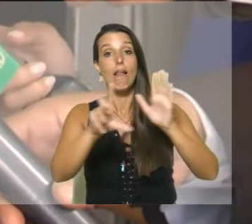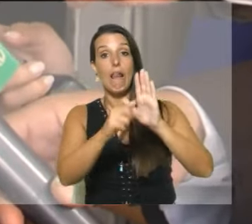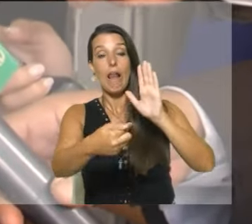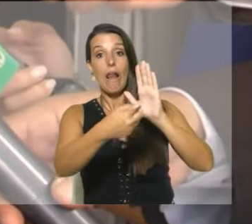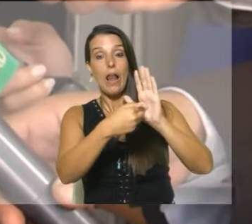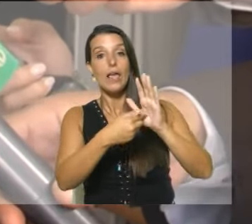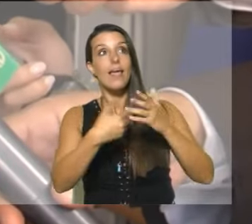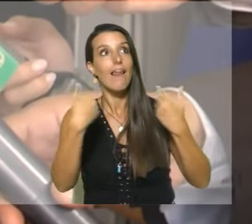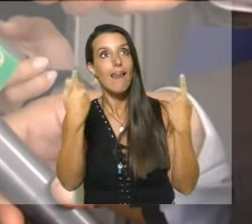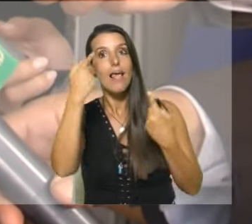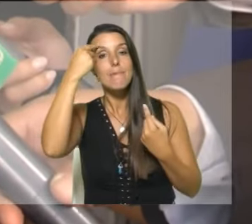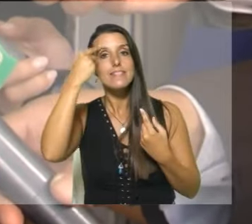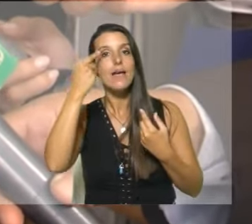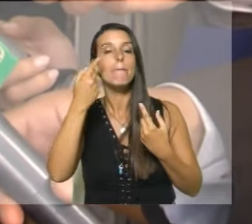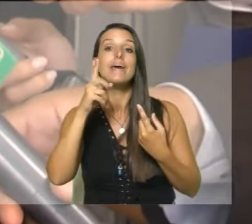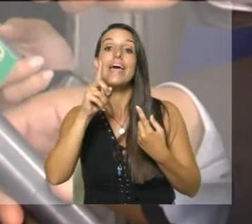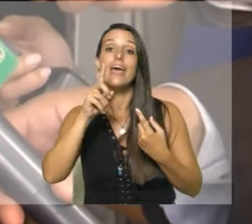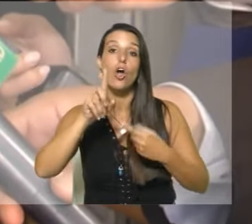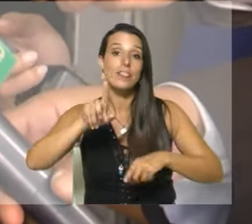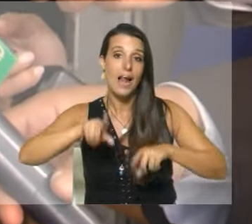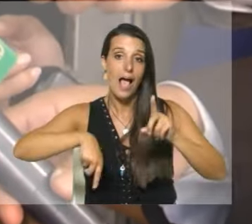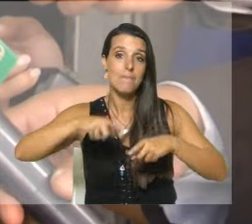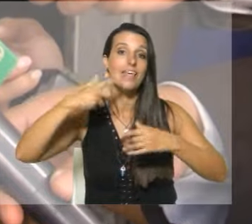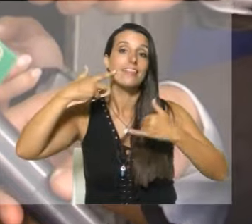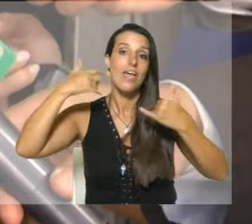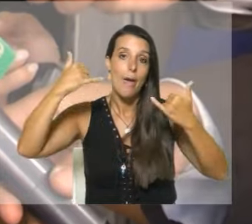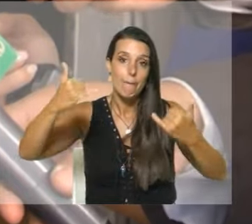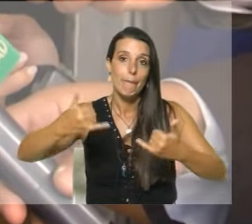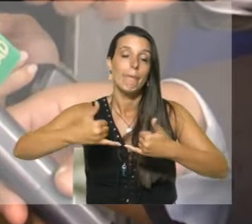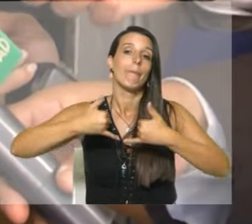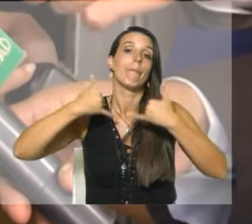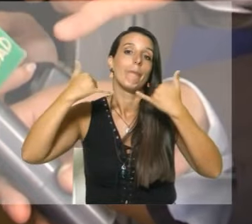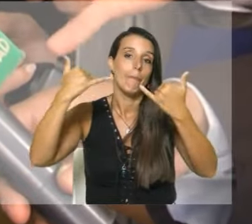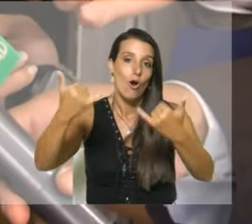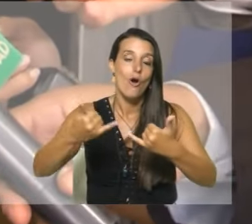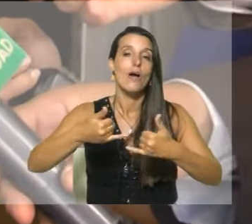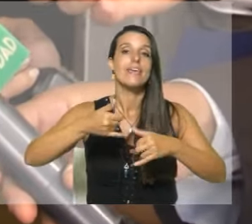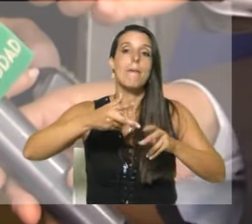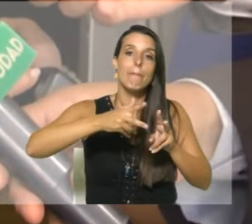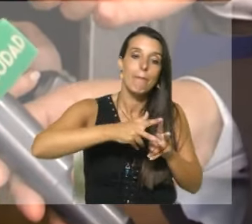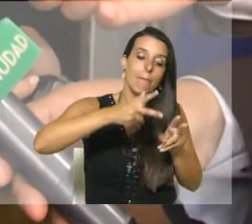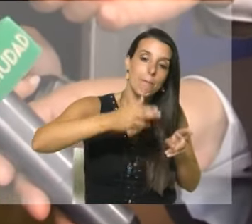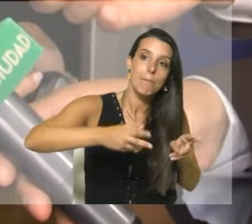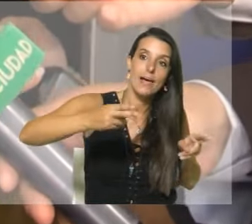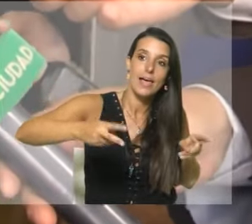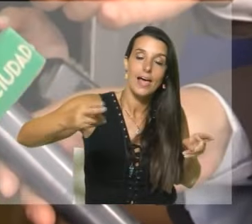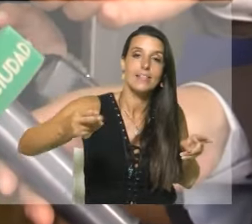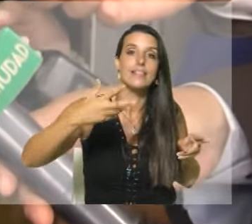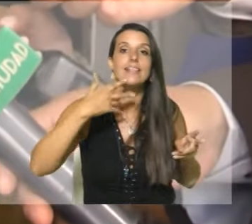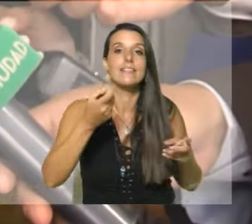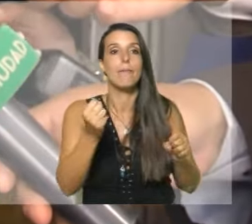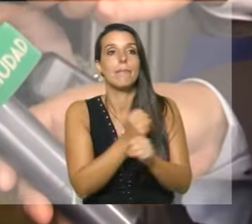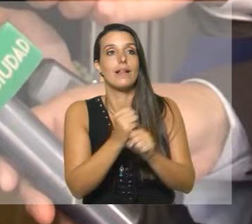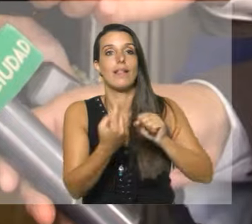es auspicioso, pero es un proceso que va a llevar tiempo y que lleva distintas instancias. Tiene que ser aprobada la